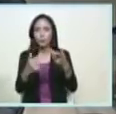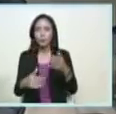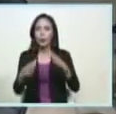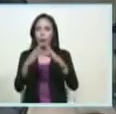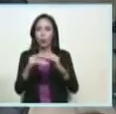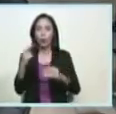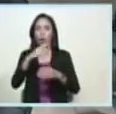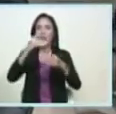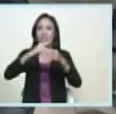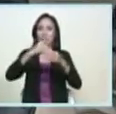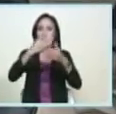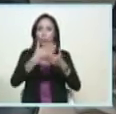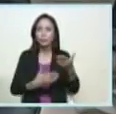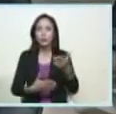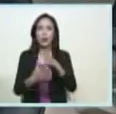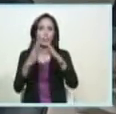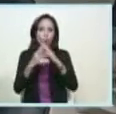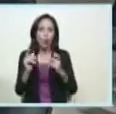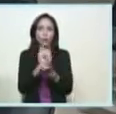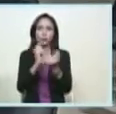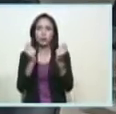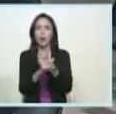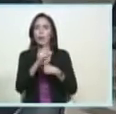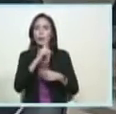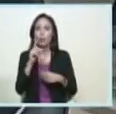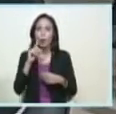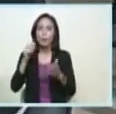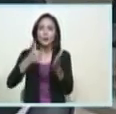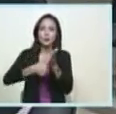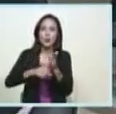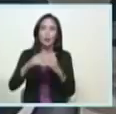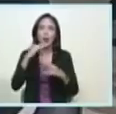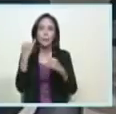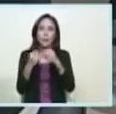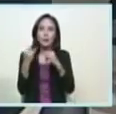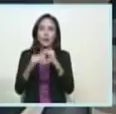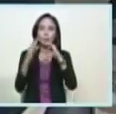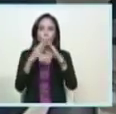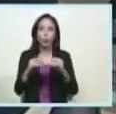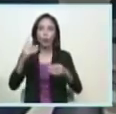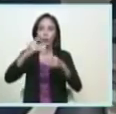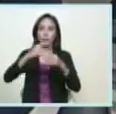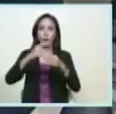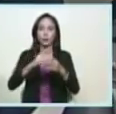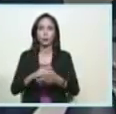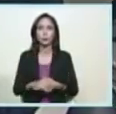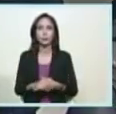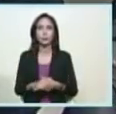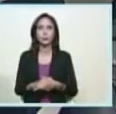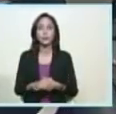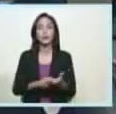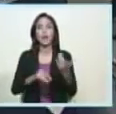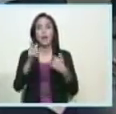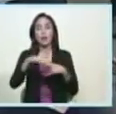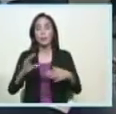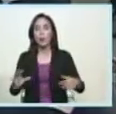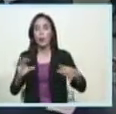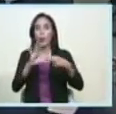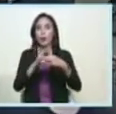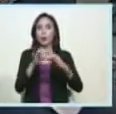hacer un censo una actualización de datos y cruzar los datos del parque automotor con el carné de la